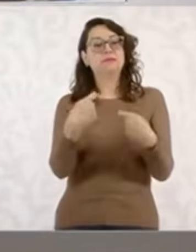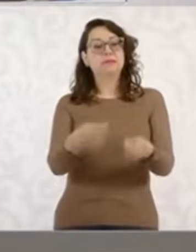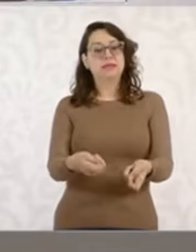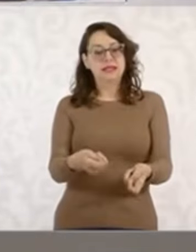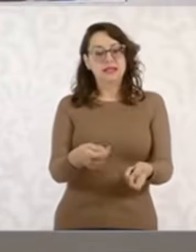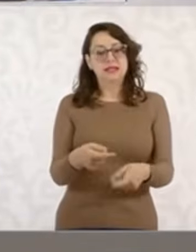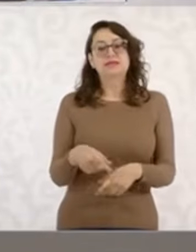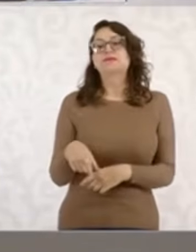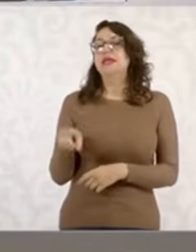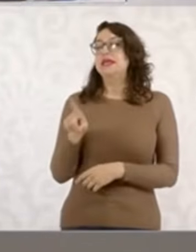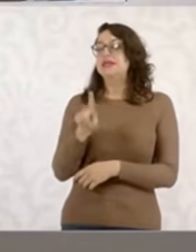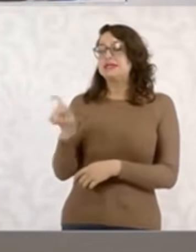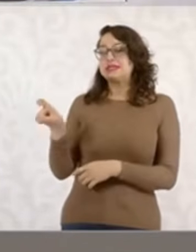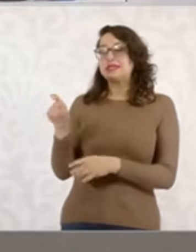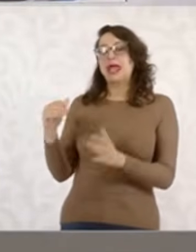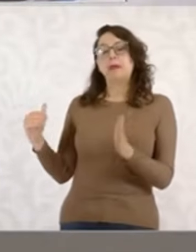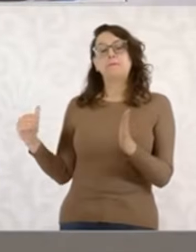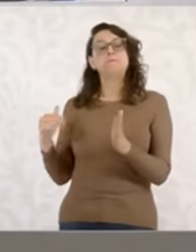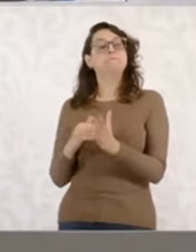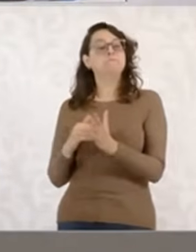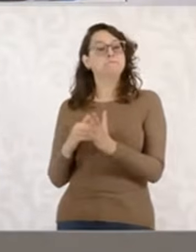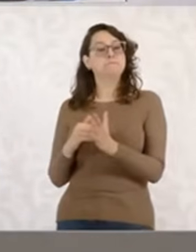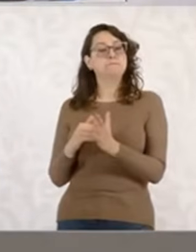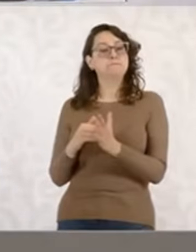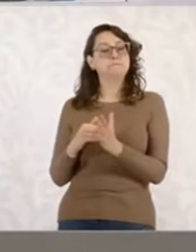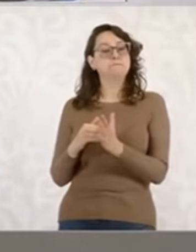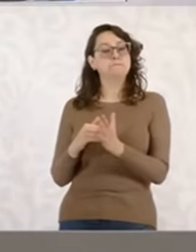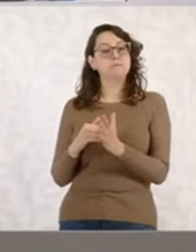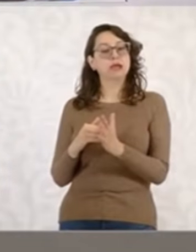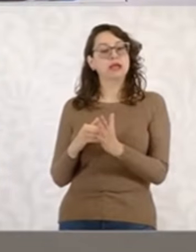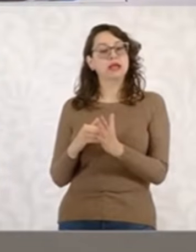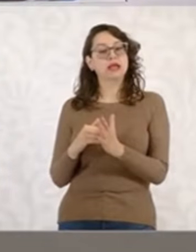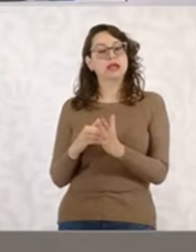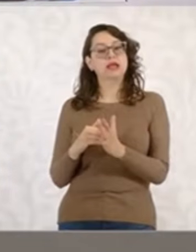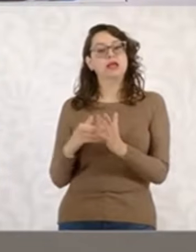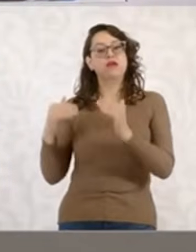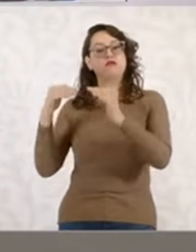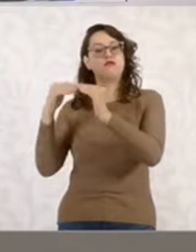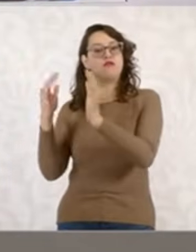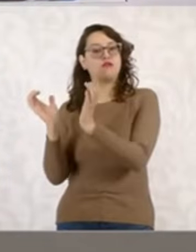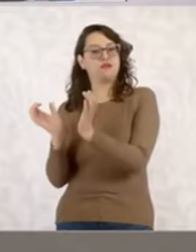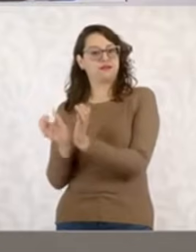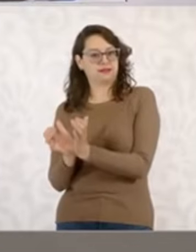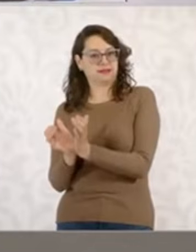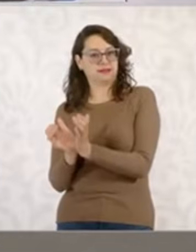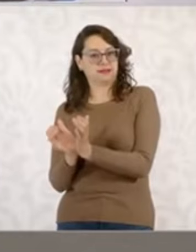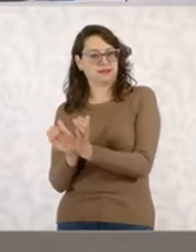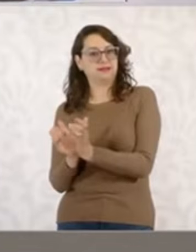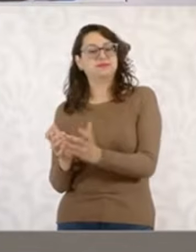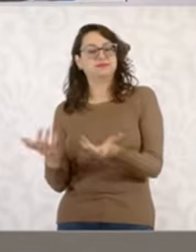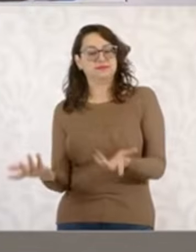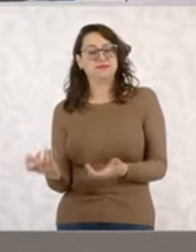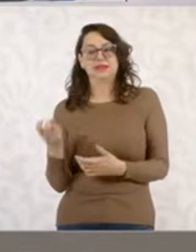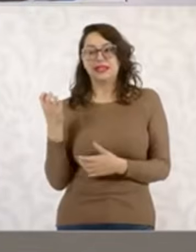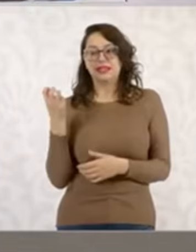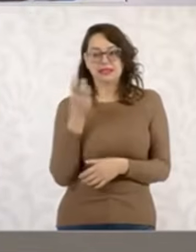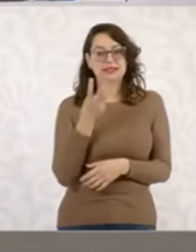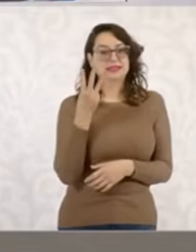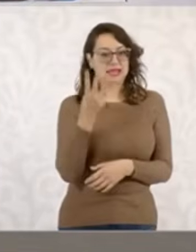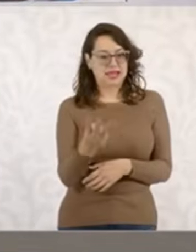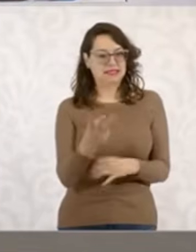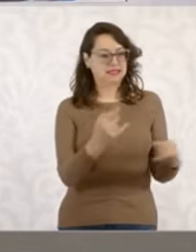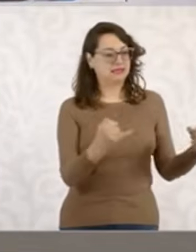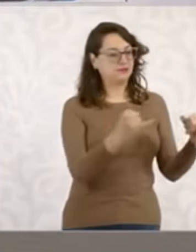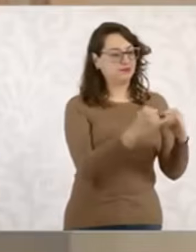suma 100.000 viviendas a partir de Foviste. Entonces esa es la propuesta.